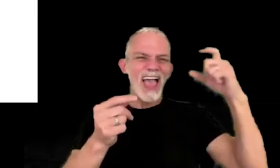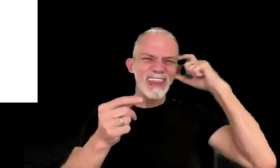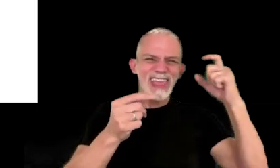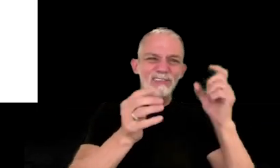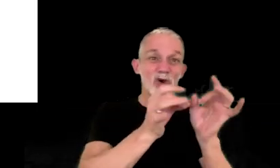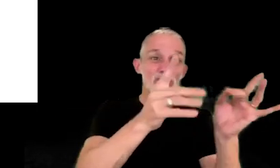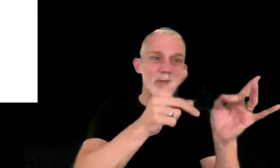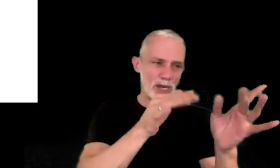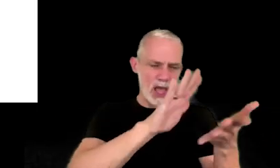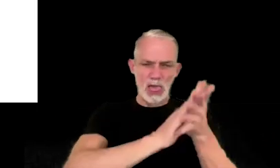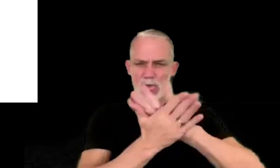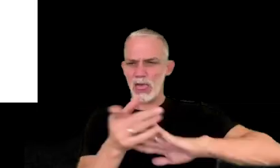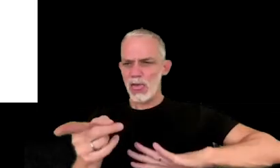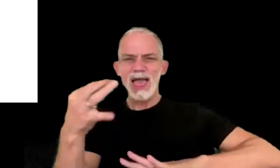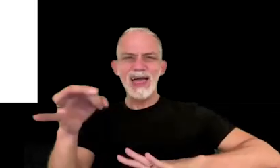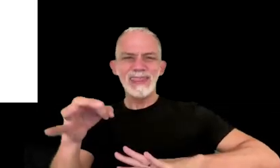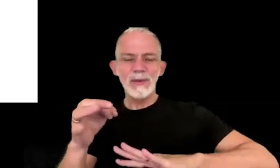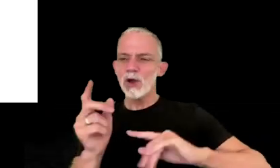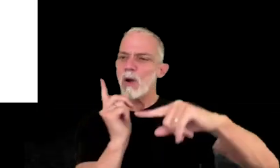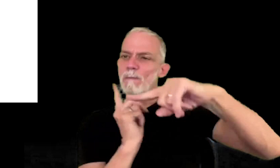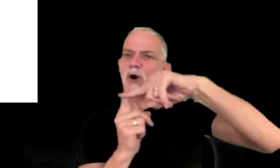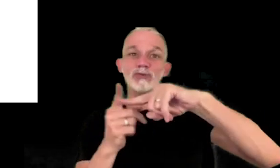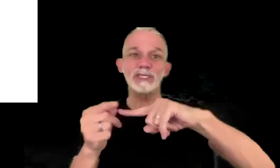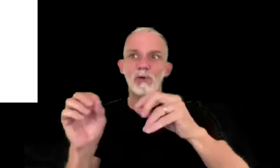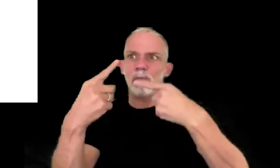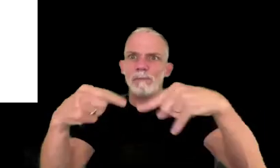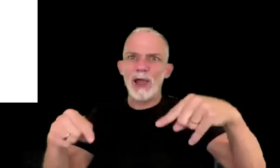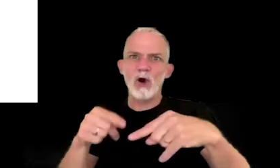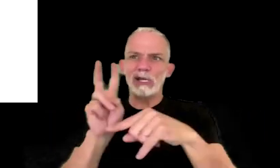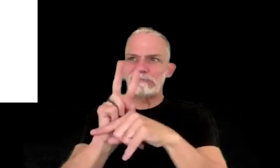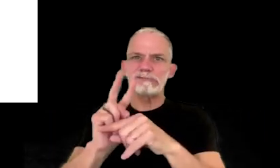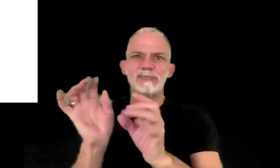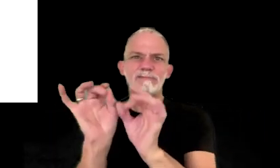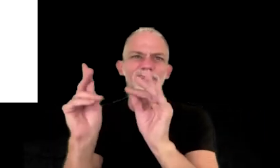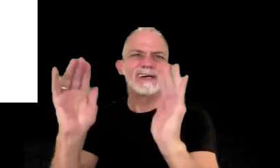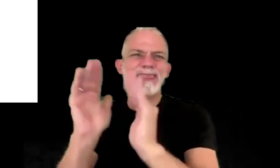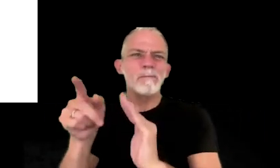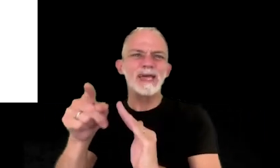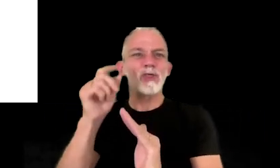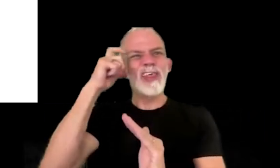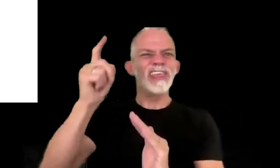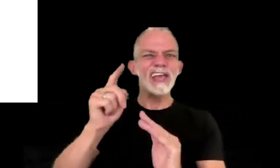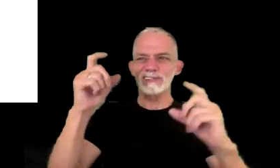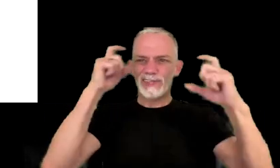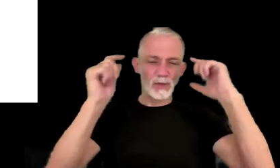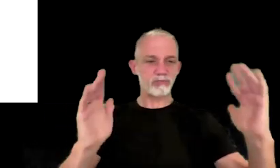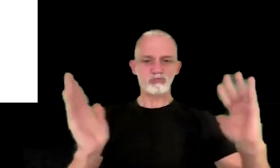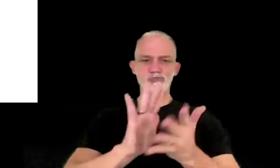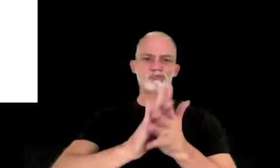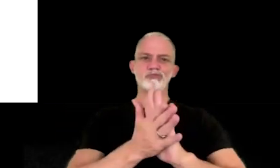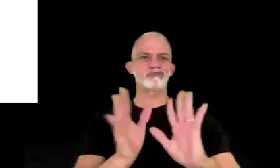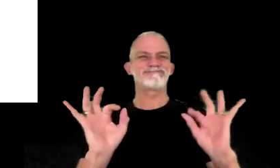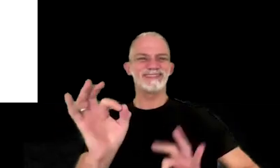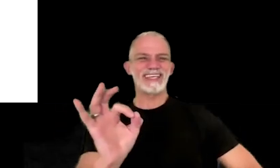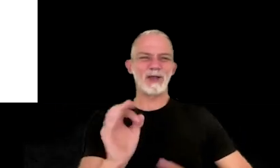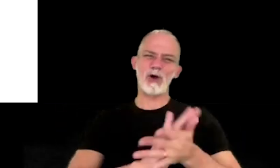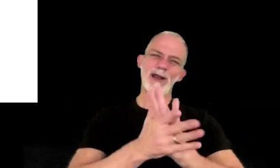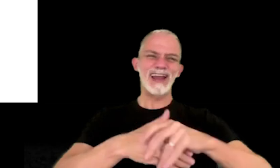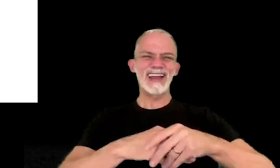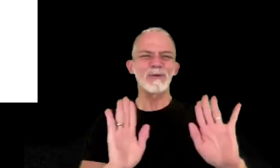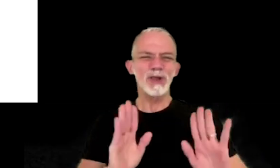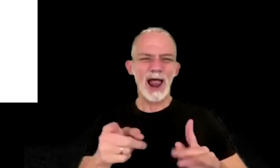ser compensada con mejoras o con reducciones de 10. Entonces, yo voy a